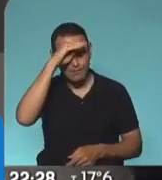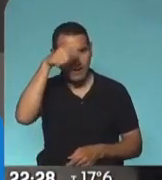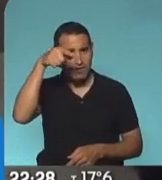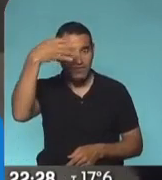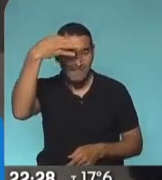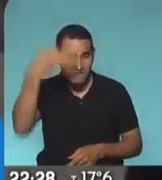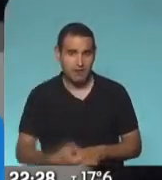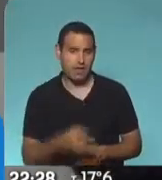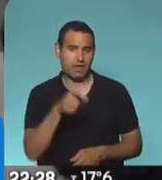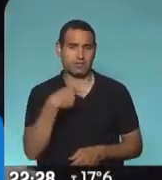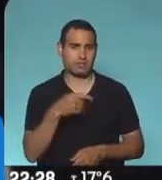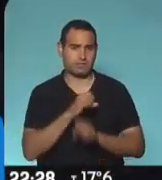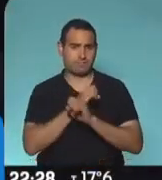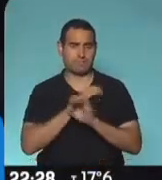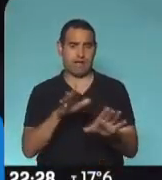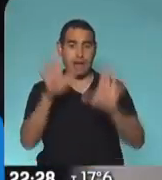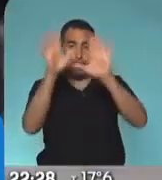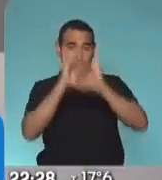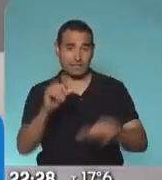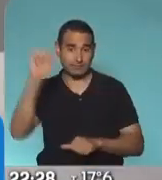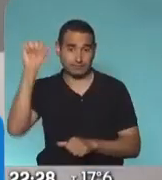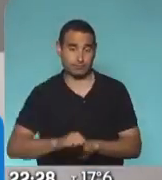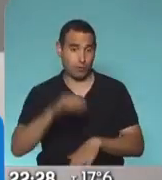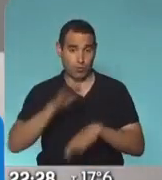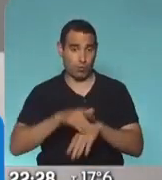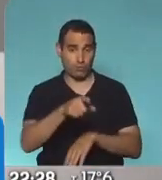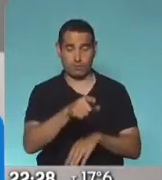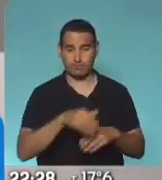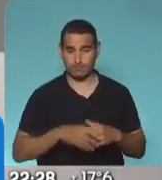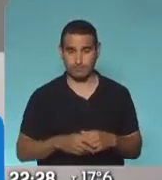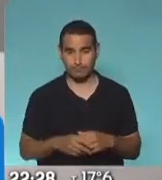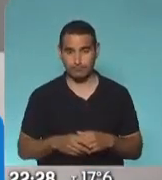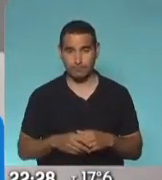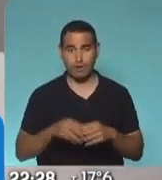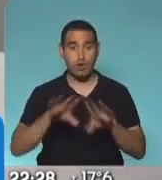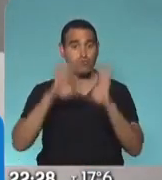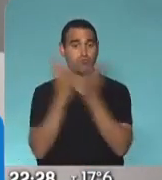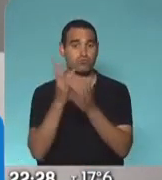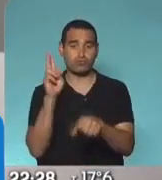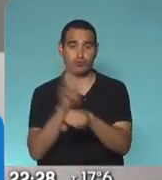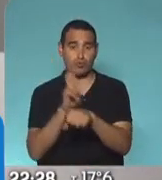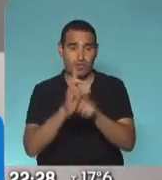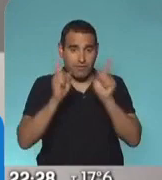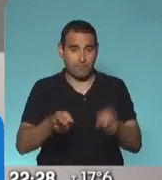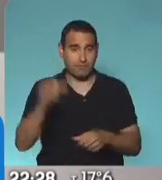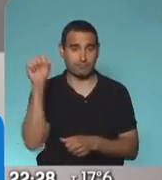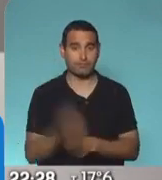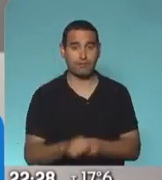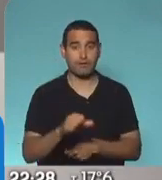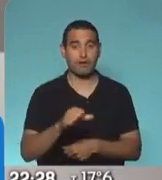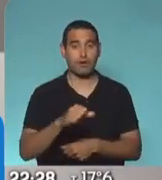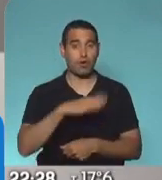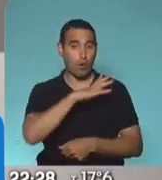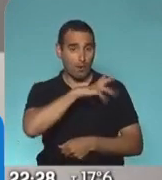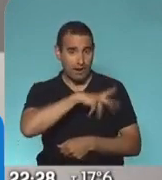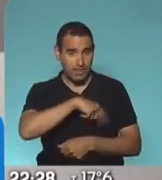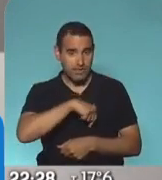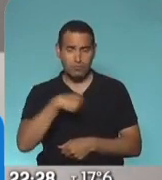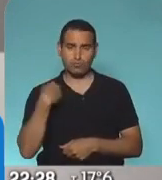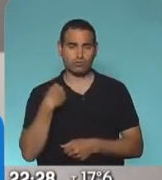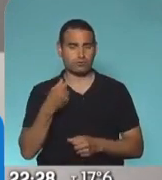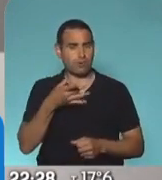real threat on world peace and security. And as Palestinians, we will stand tall with international